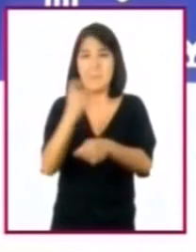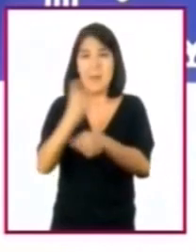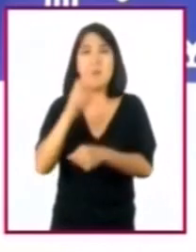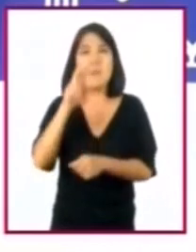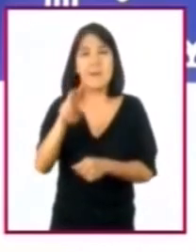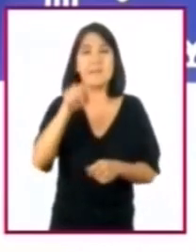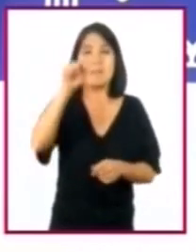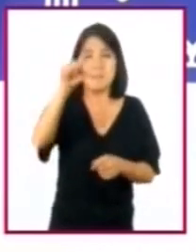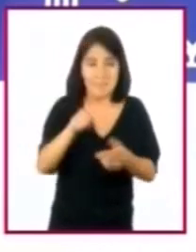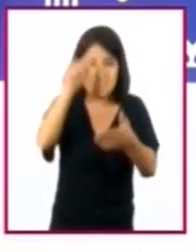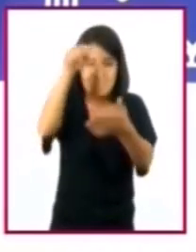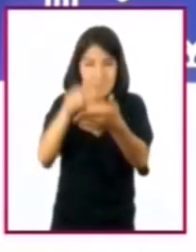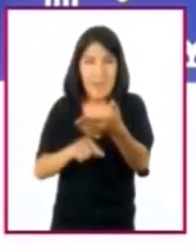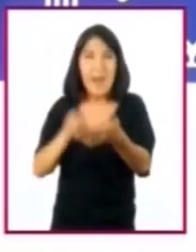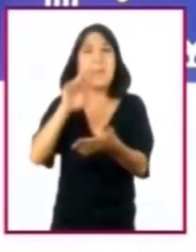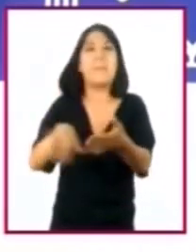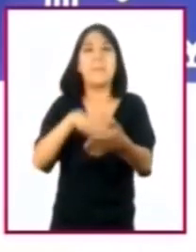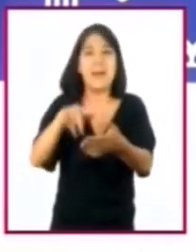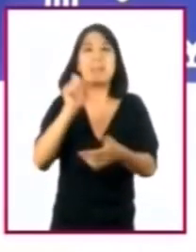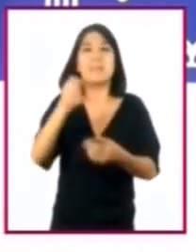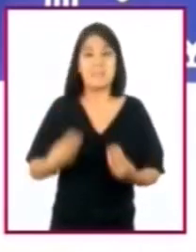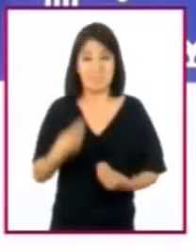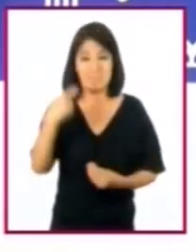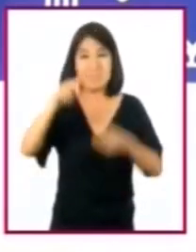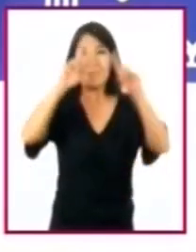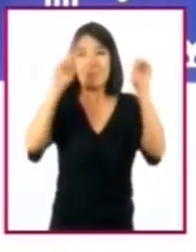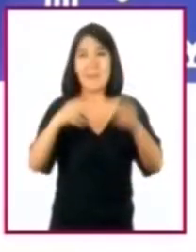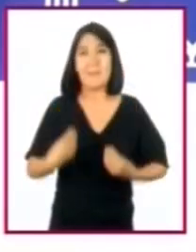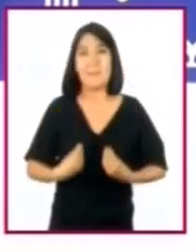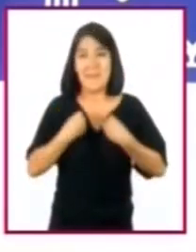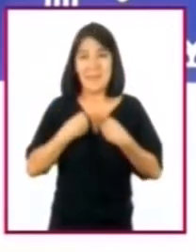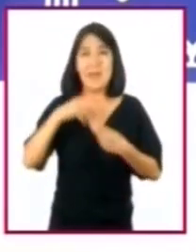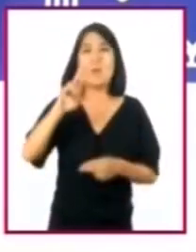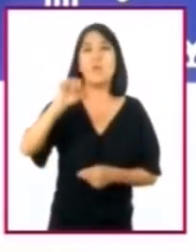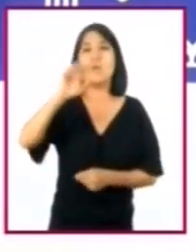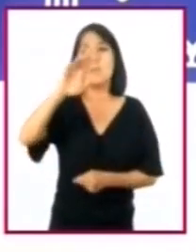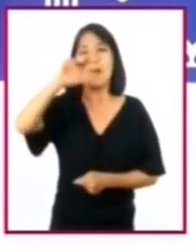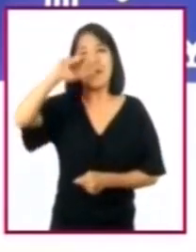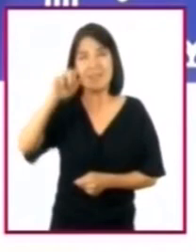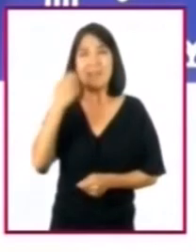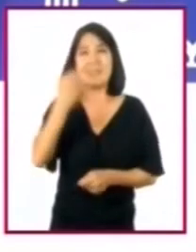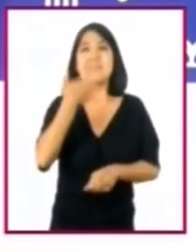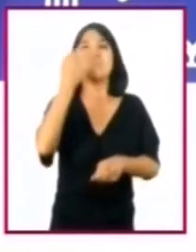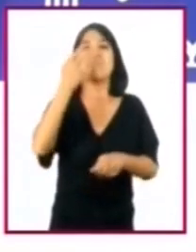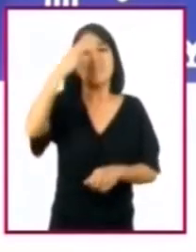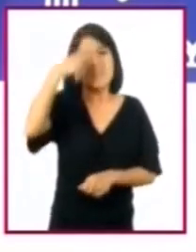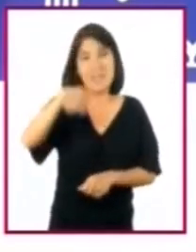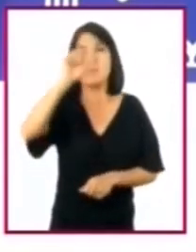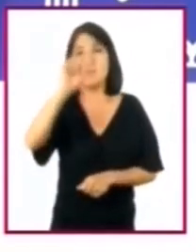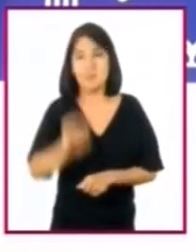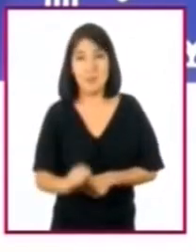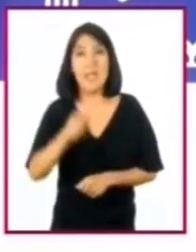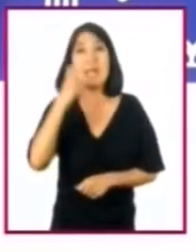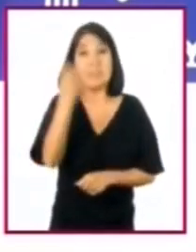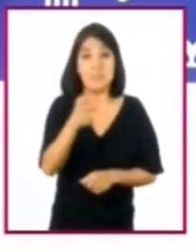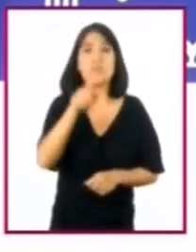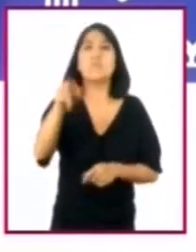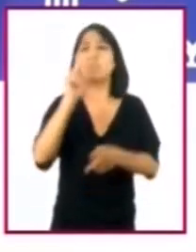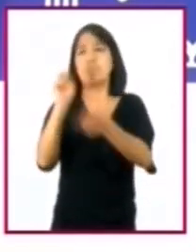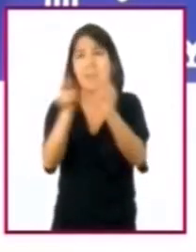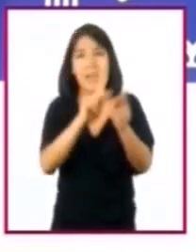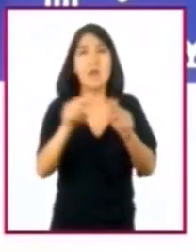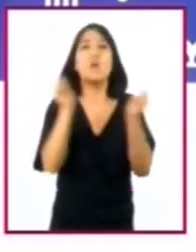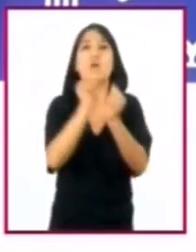el tema, el cual es la vida urbana en Mesoamérica. Revísalo y coméntalo. Y si te es posible, con